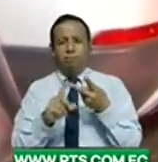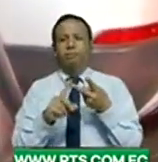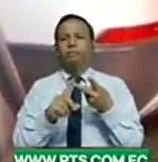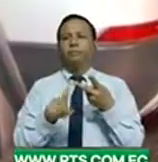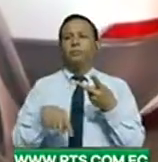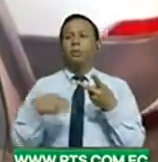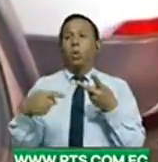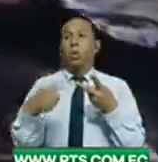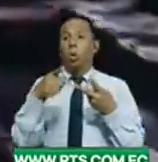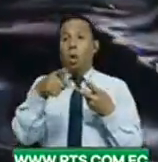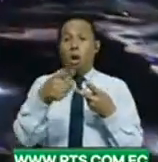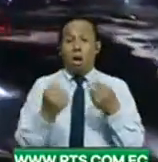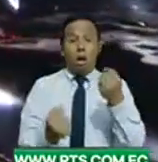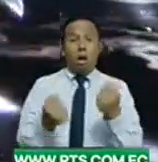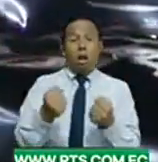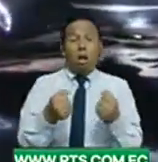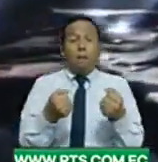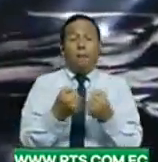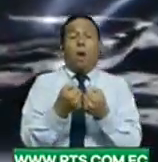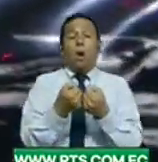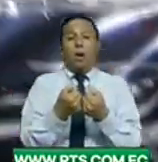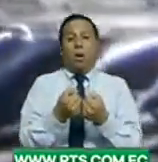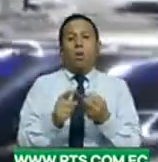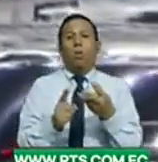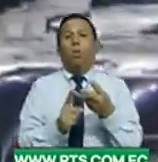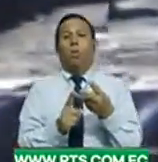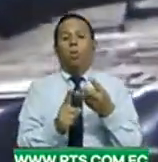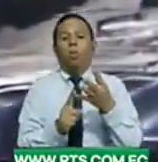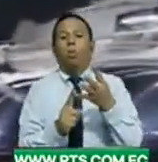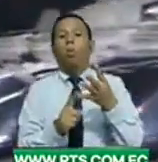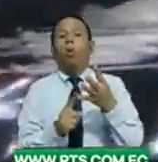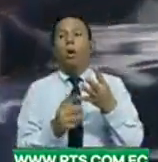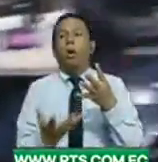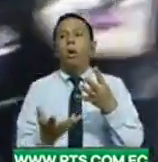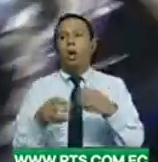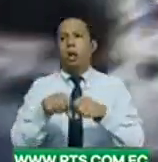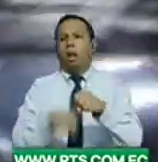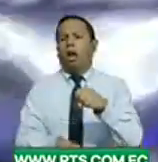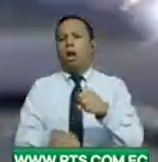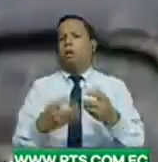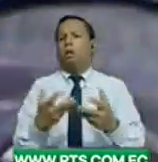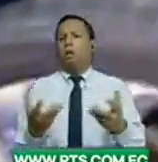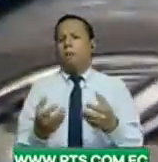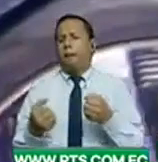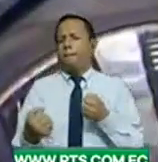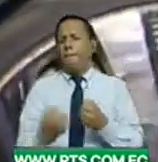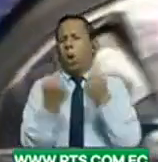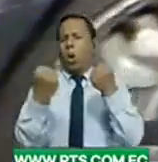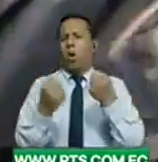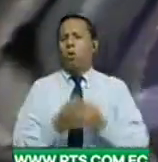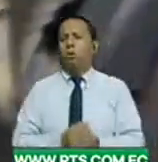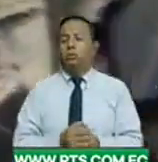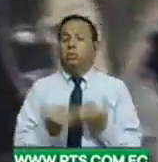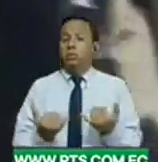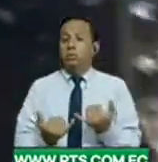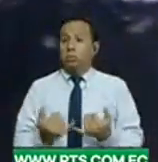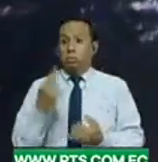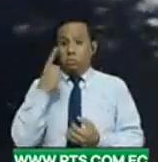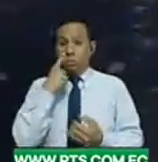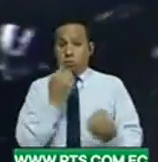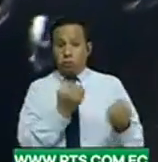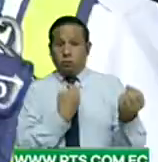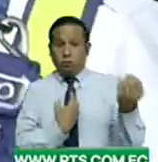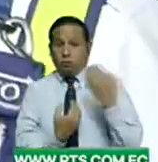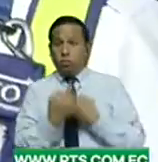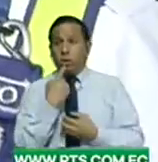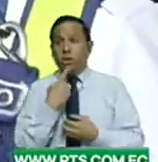matara. El cuarto automotor también sufrió consecuencias durante el impacto. Hasta el momento, la información de que tenemos 4